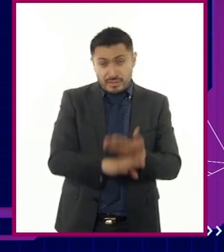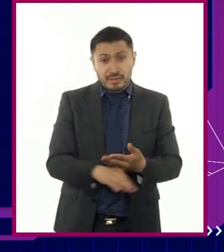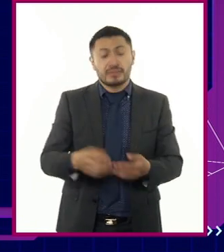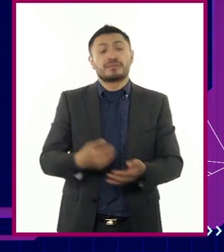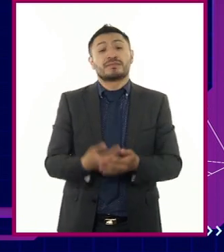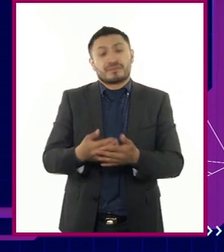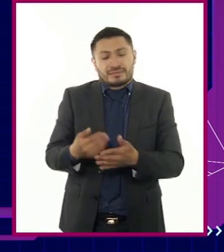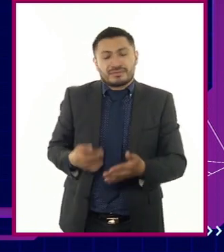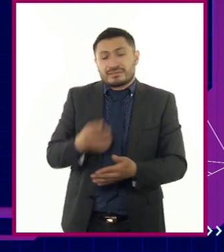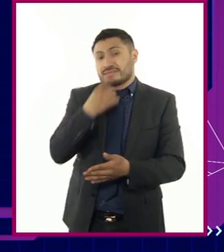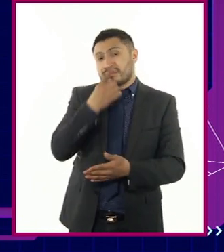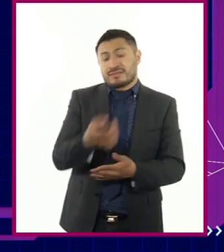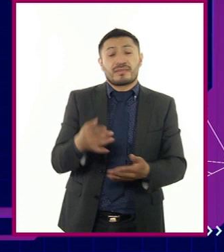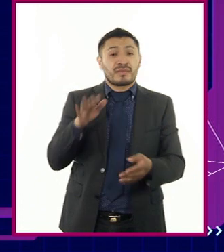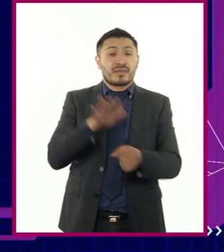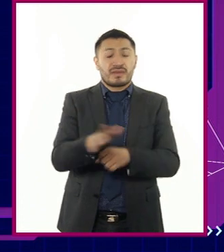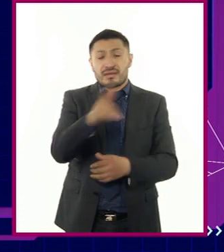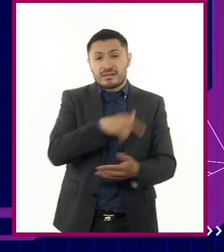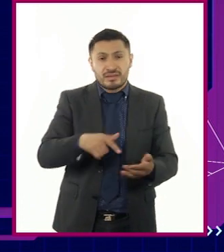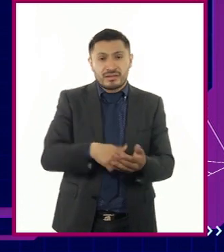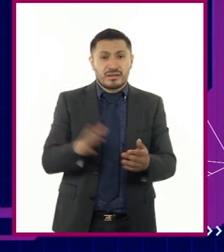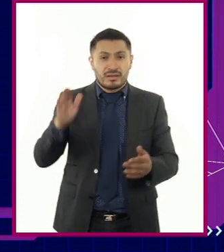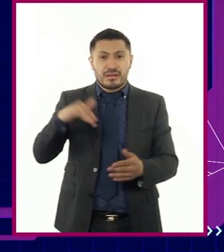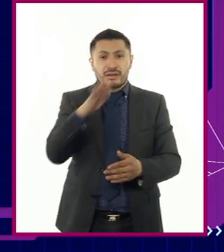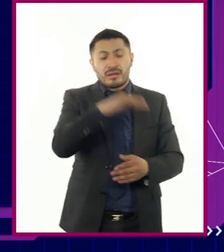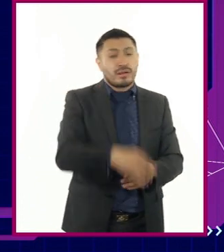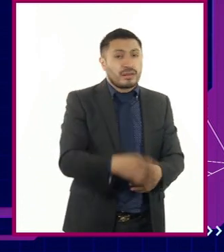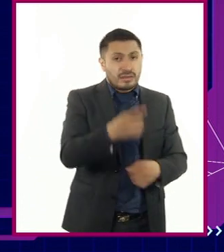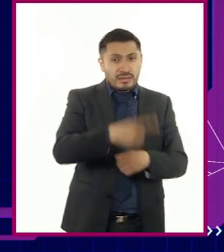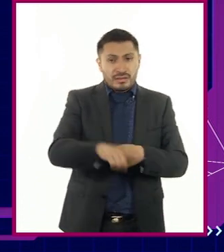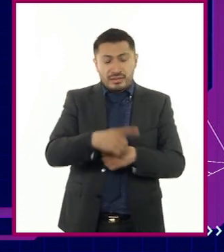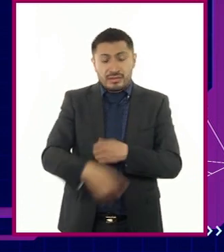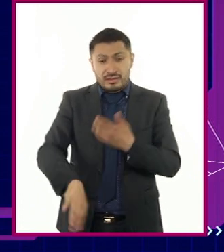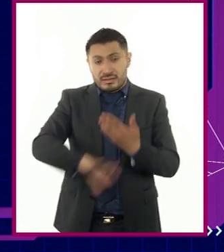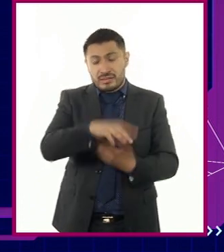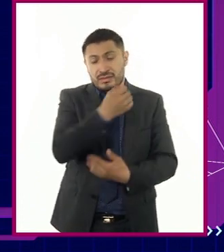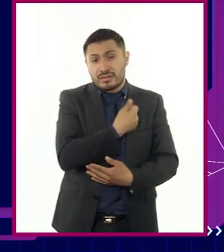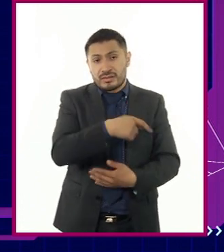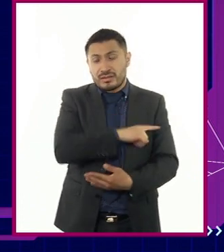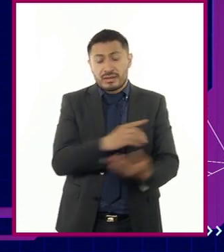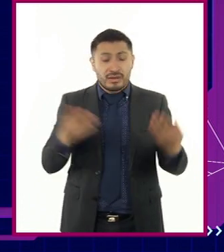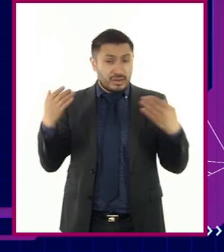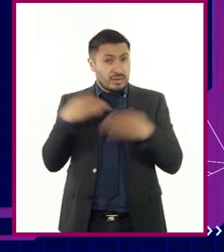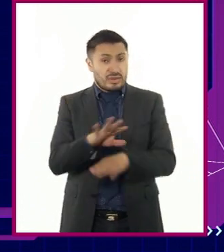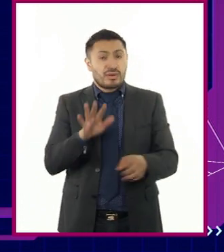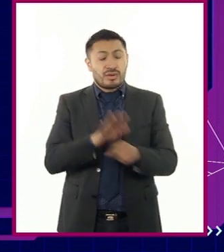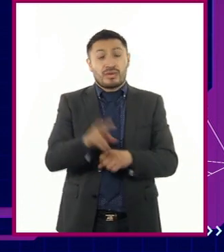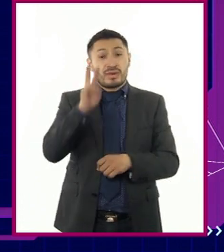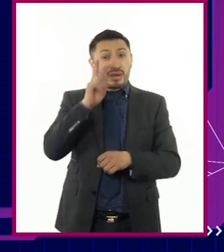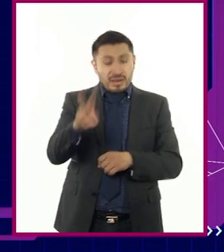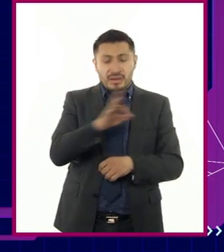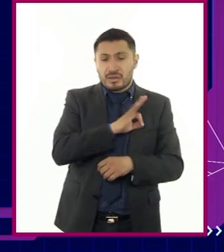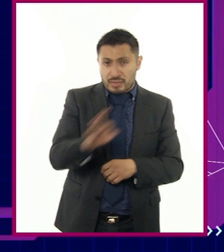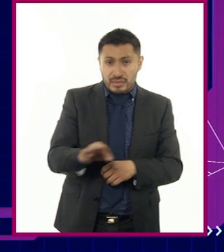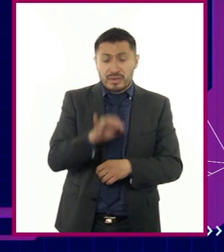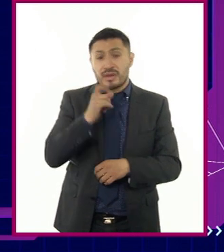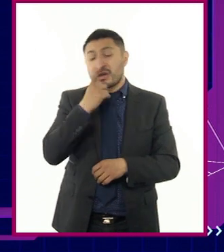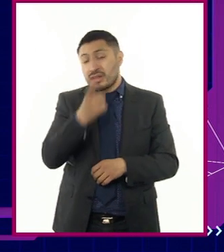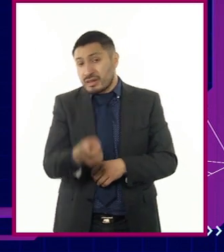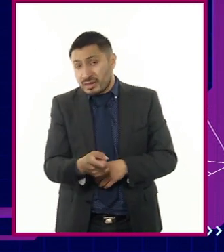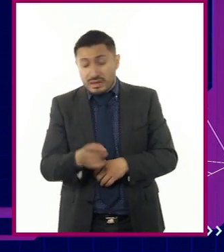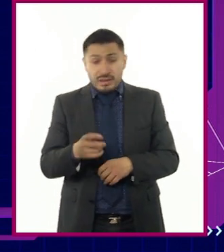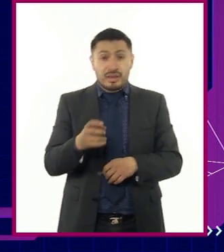se comentó sobre la ubicación de las ondas que son dañinas para la salud en función de lo que es visible. Se dijo